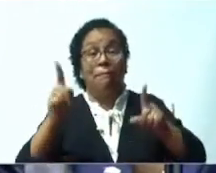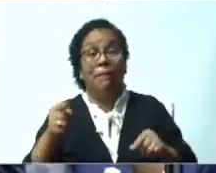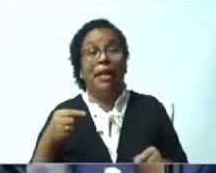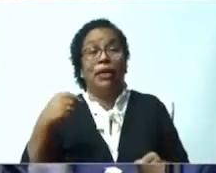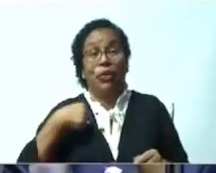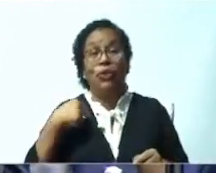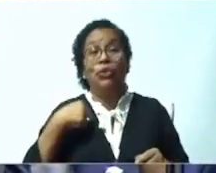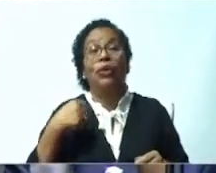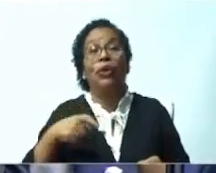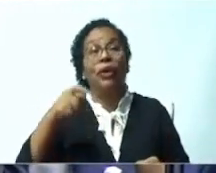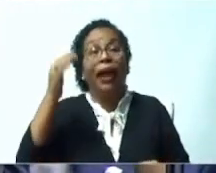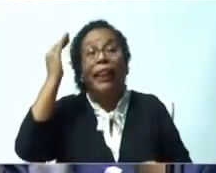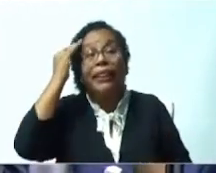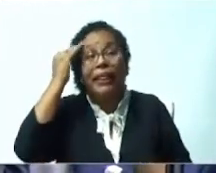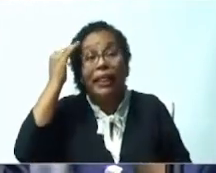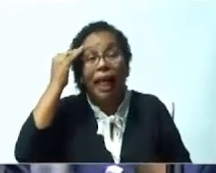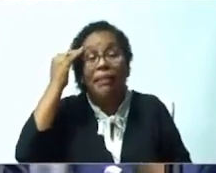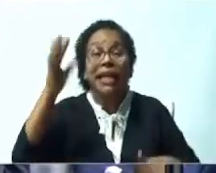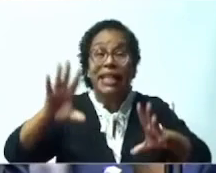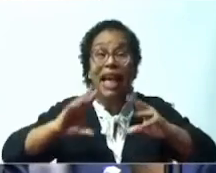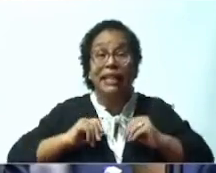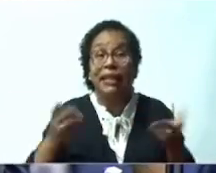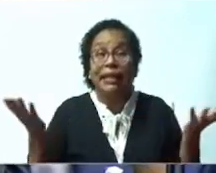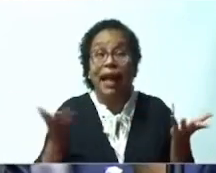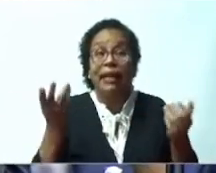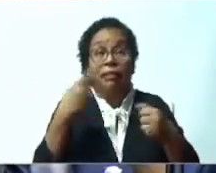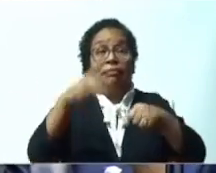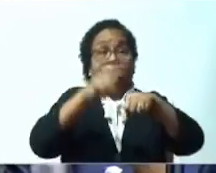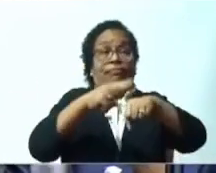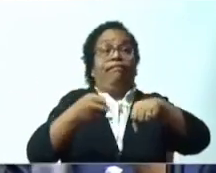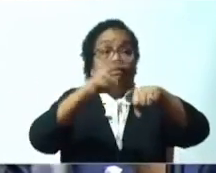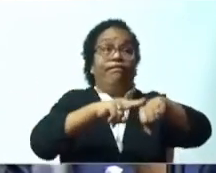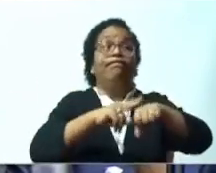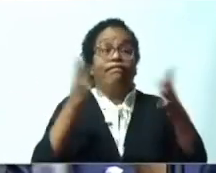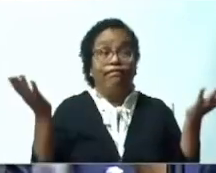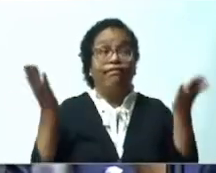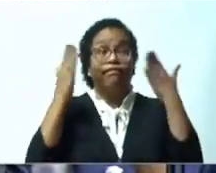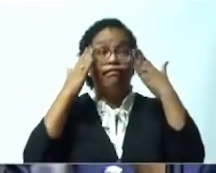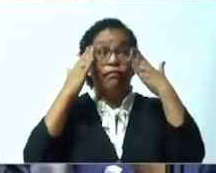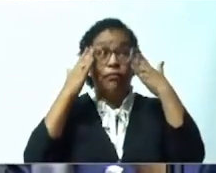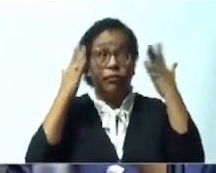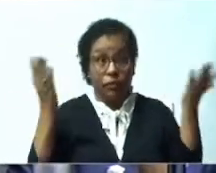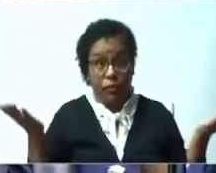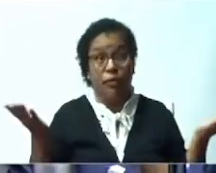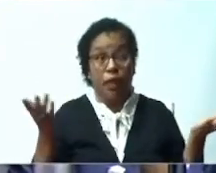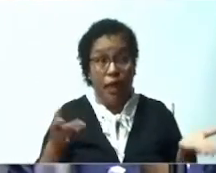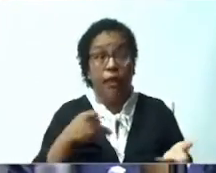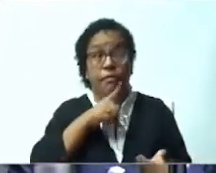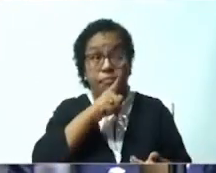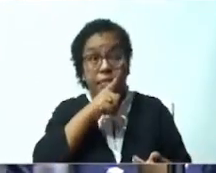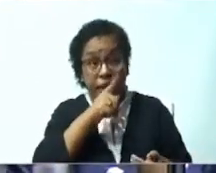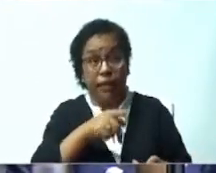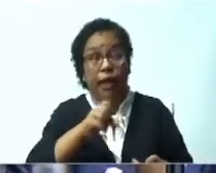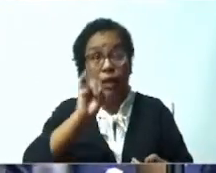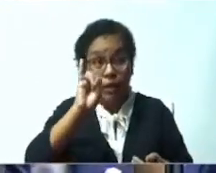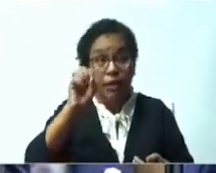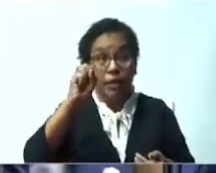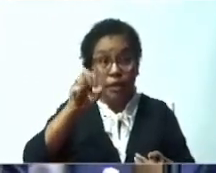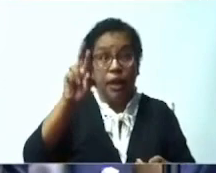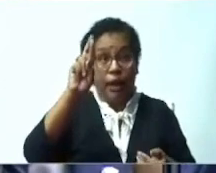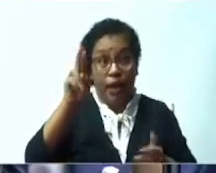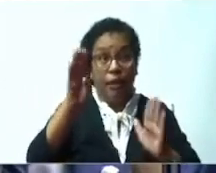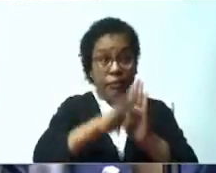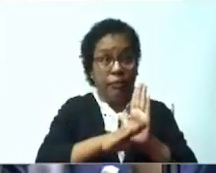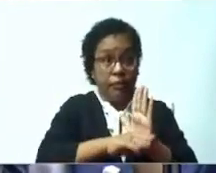los activos que tengo, ¿quién lo va a registrar como un gasto? Ah, que disminuye el impuesto sobre la renta. Todo gasto disminuye el pago de impuestos